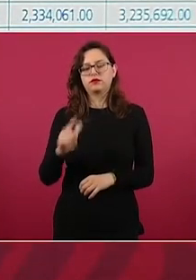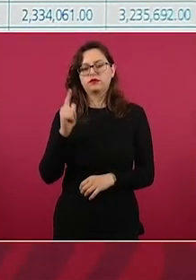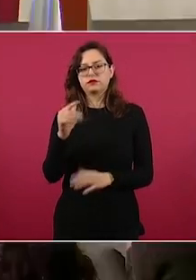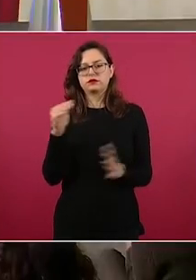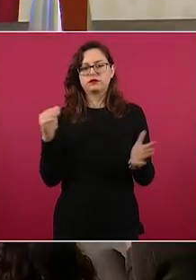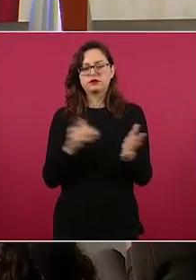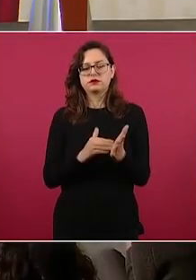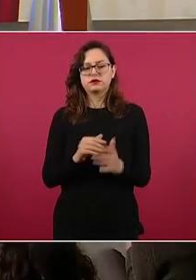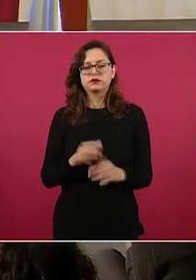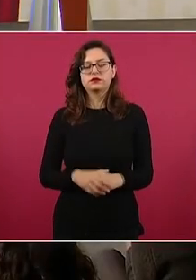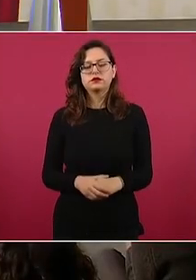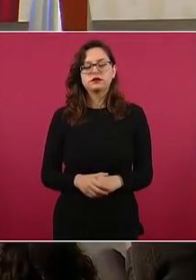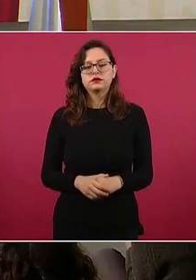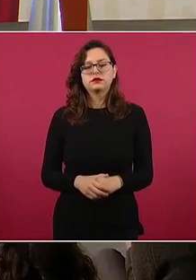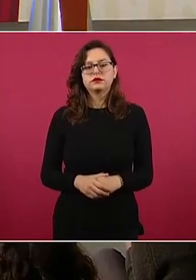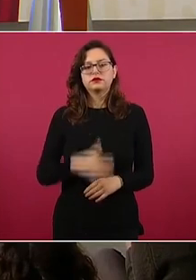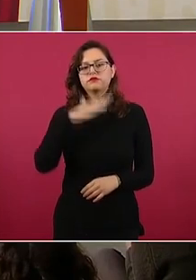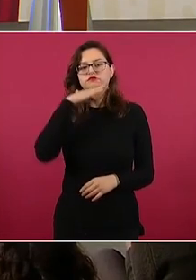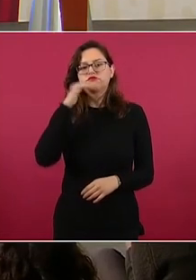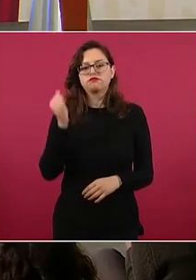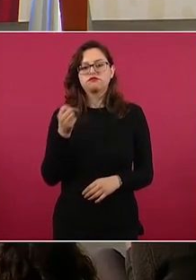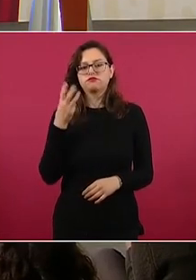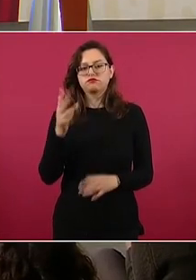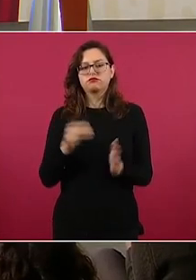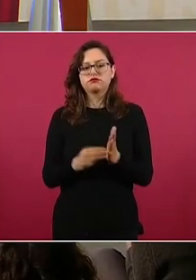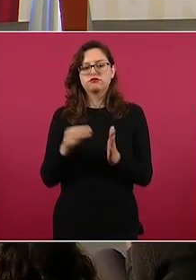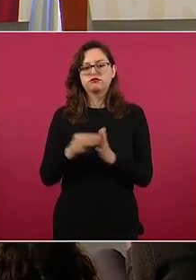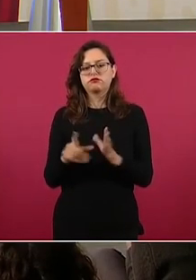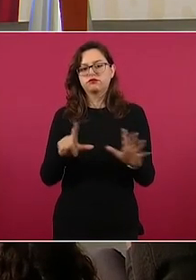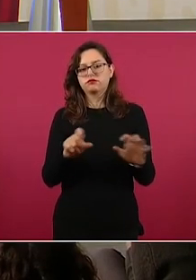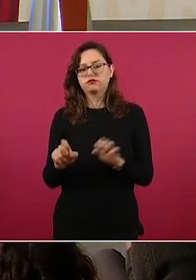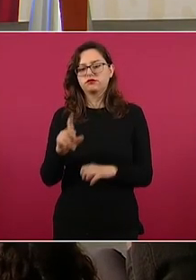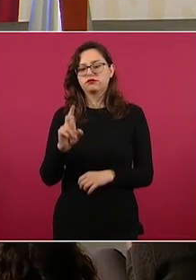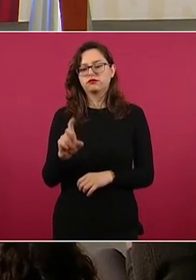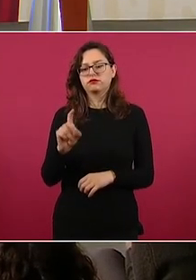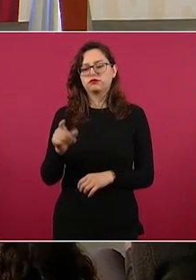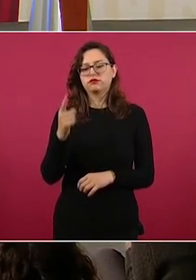857,000, Alemania,